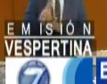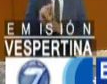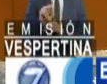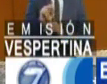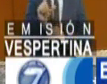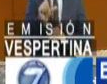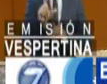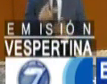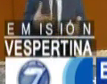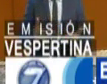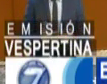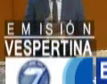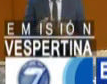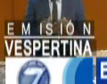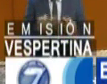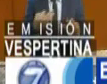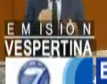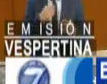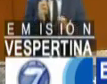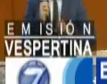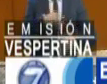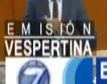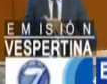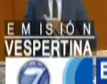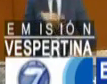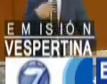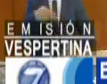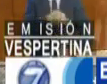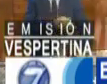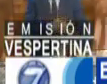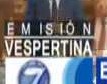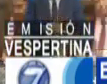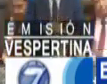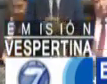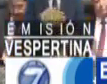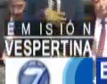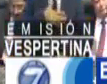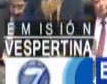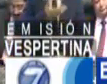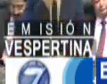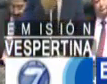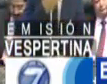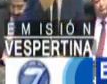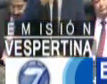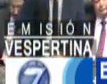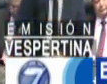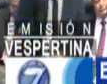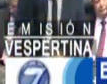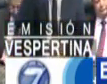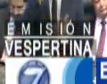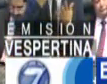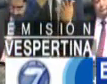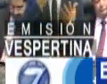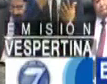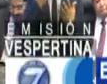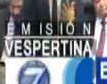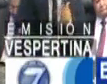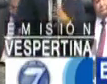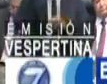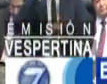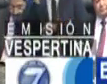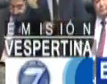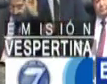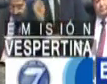deja su familia, deja sus costumbres, deja sus sueños y sus anhelas, y con ellos cada